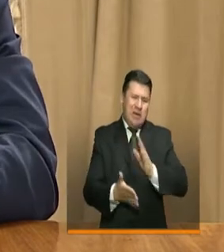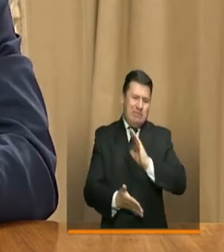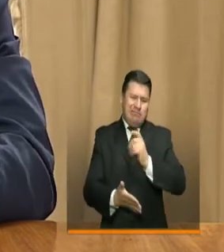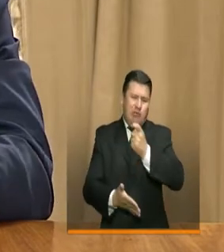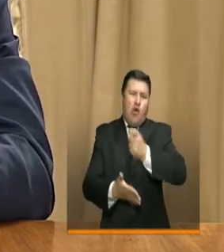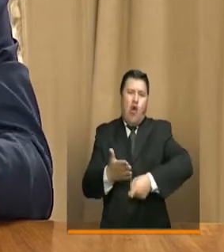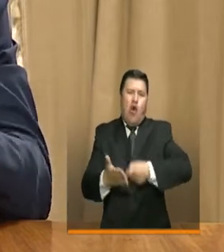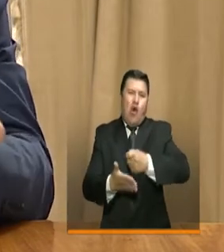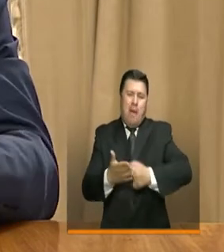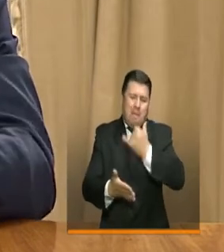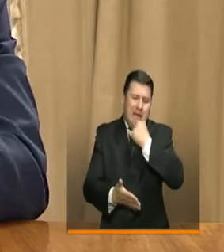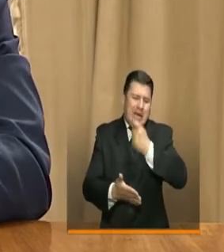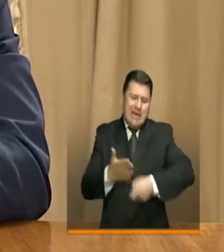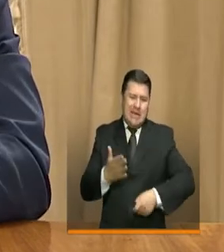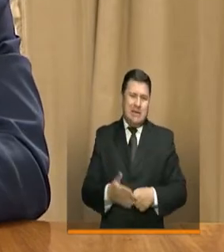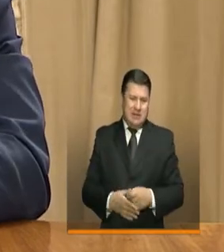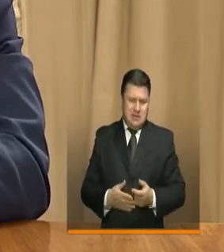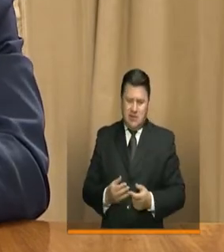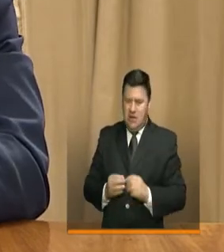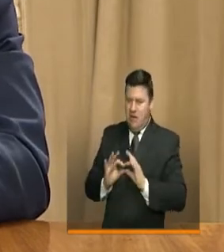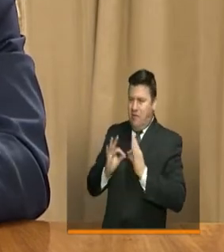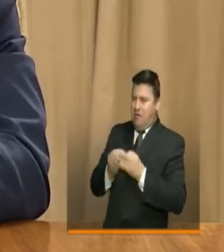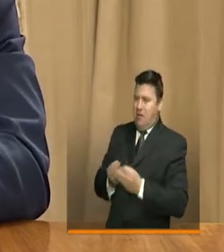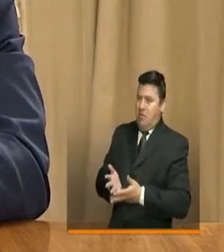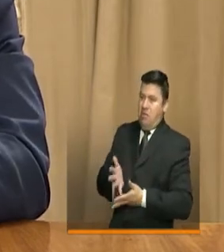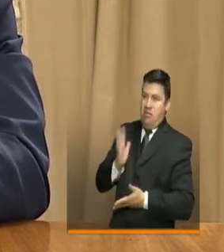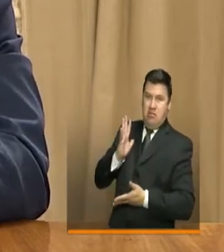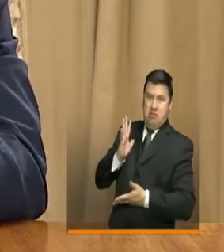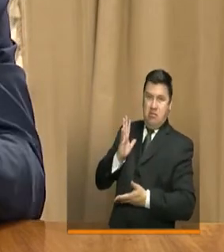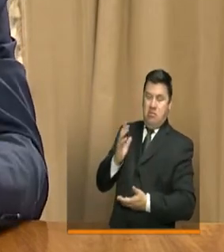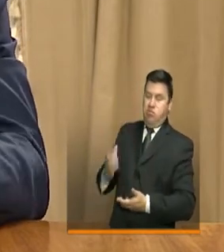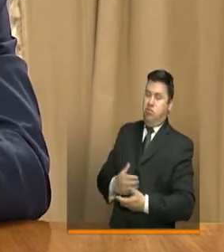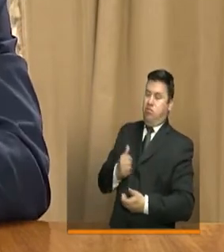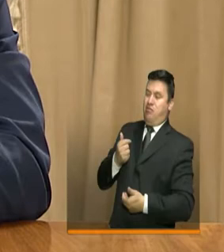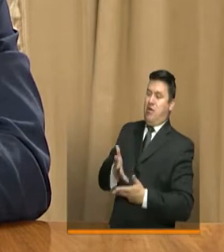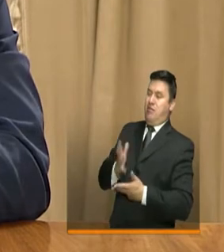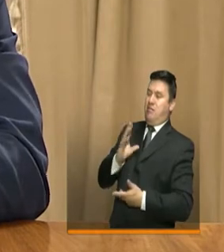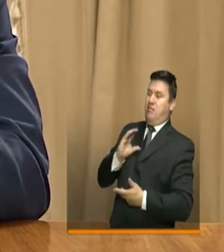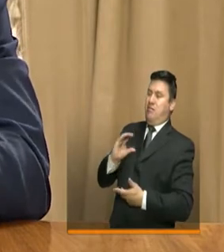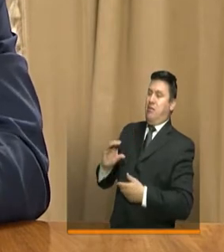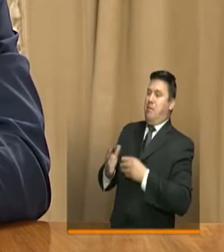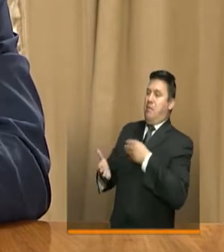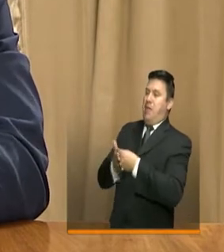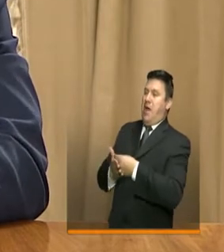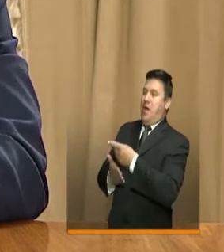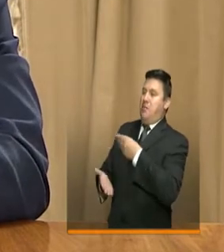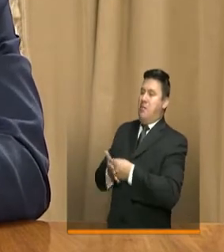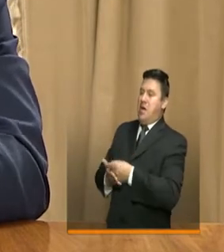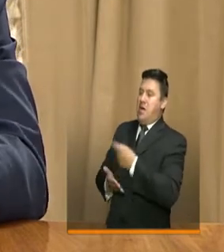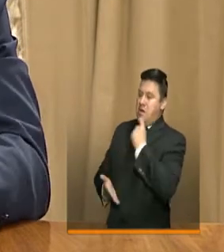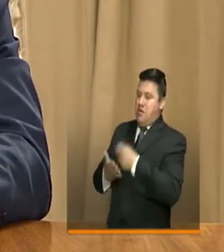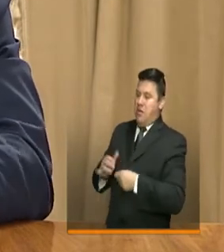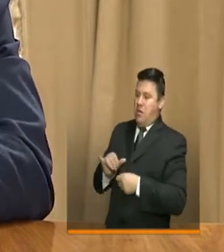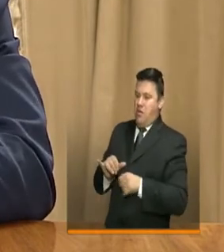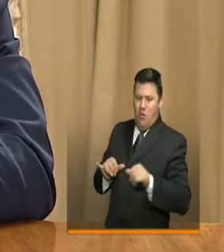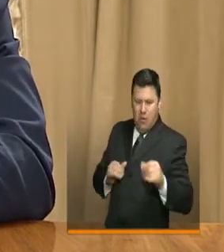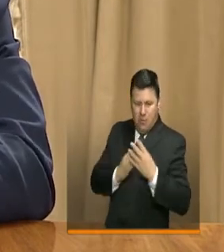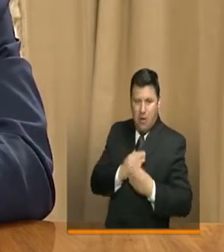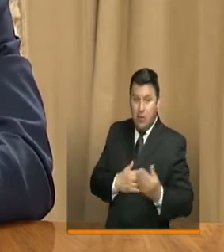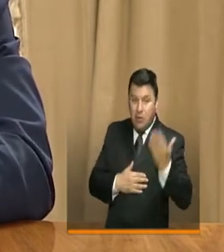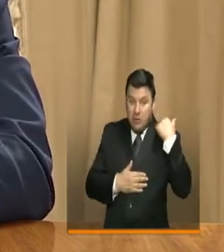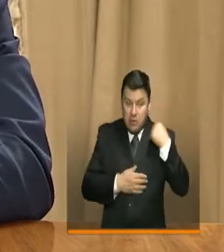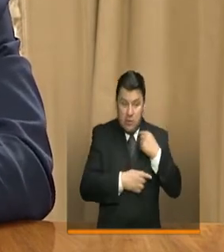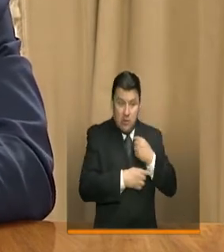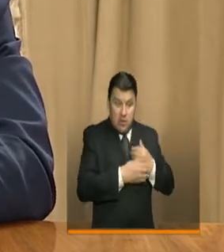que era cobrarle exactamente lo mismo a las familias de altos ingresos y la familia bajo ingresos. Ya arrancamos. Hace dos semanas lo